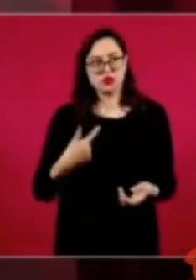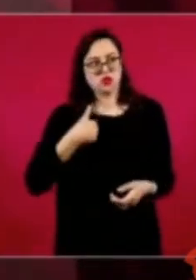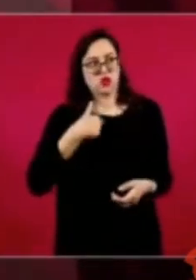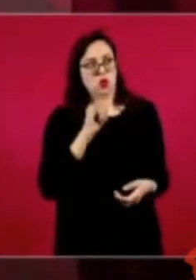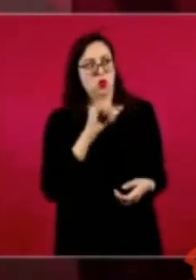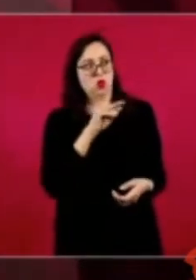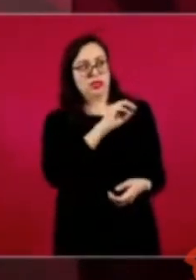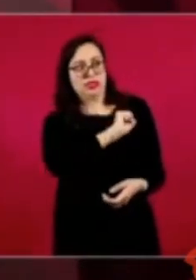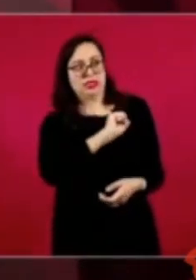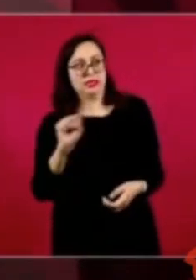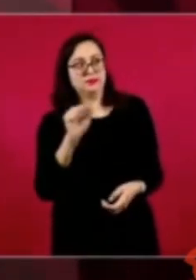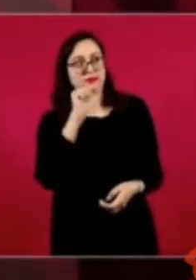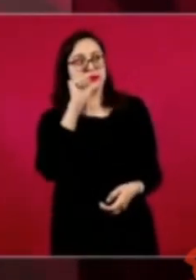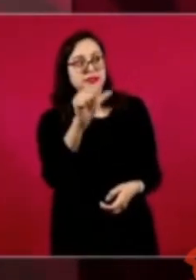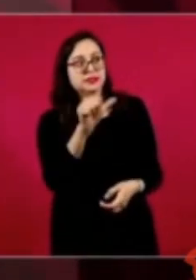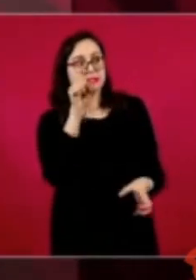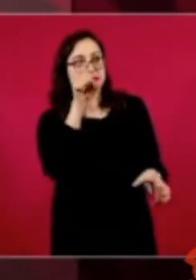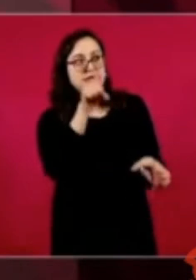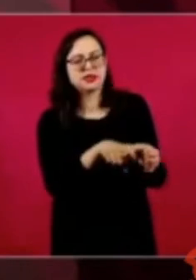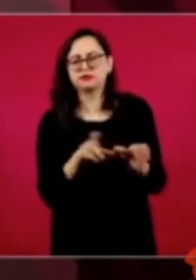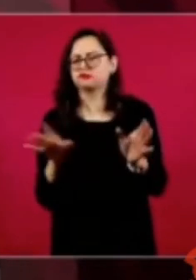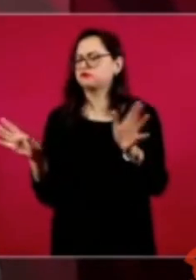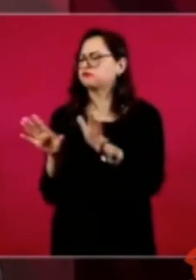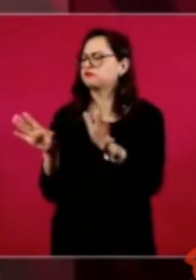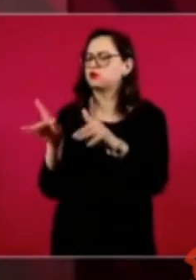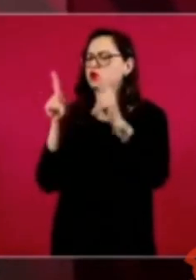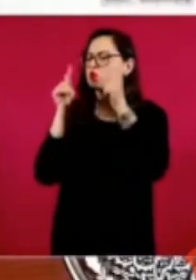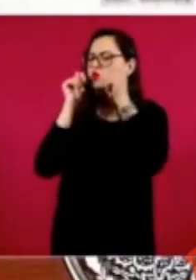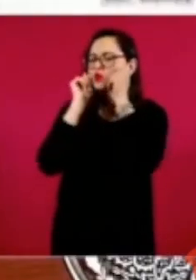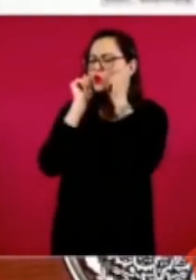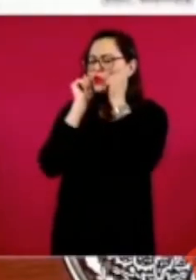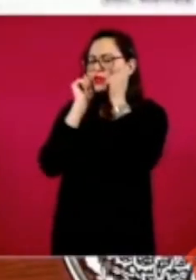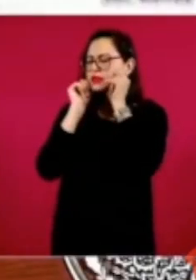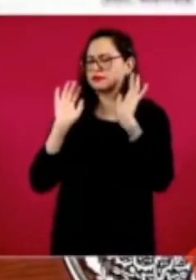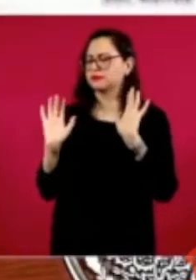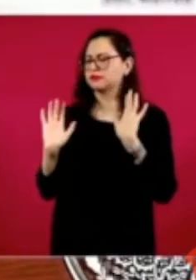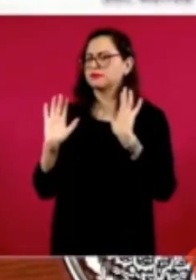derechohabiente de el ISSSTE.